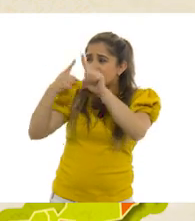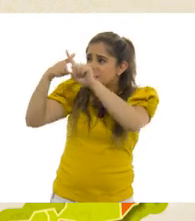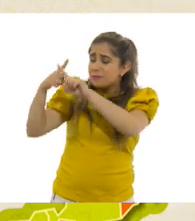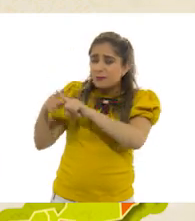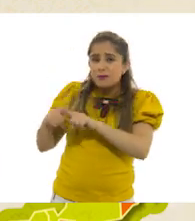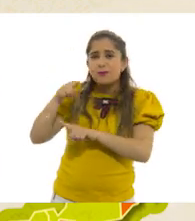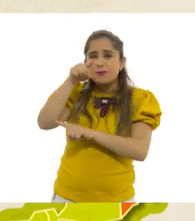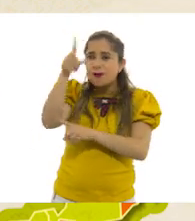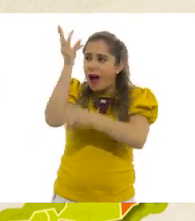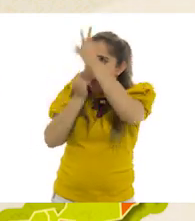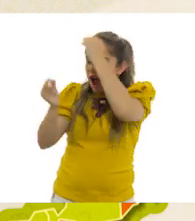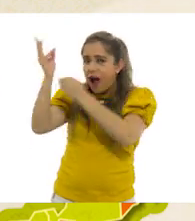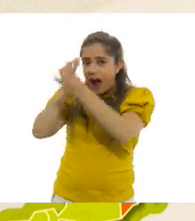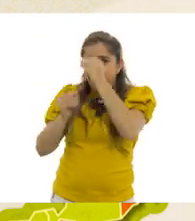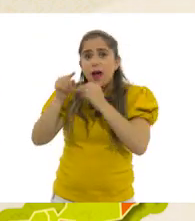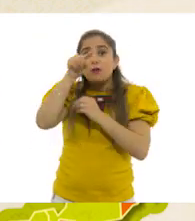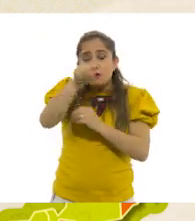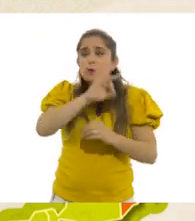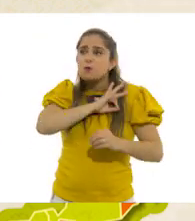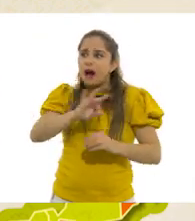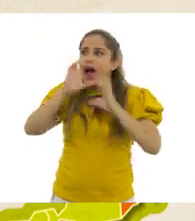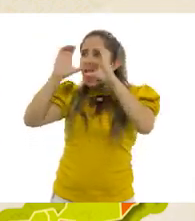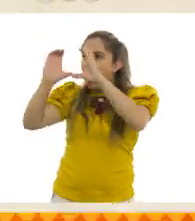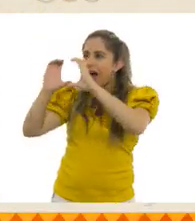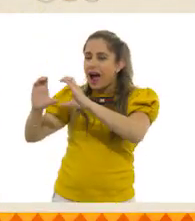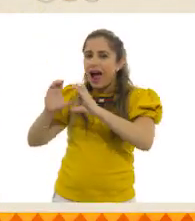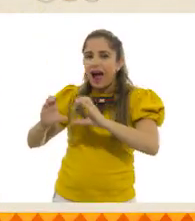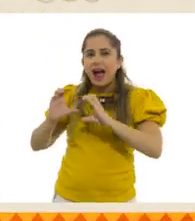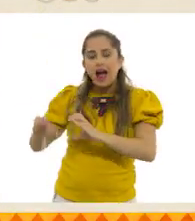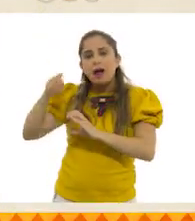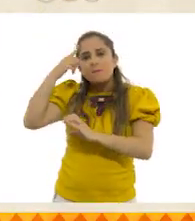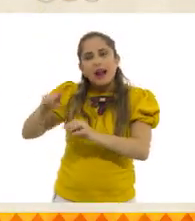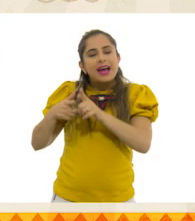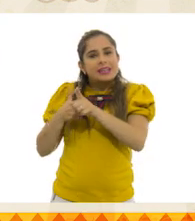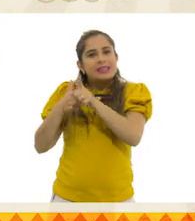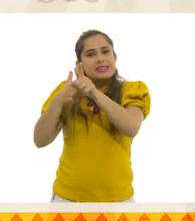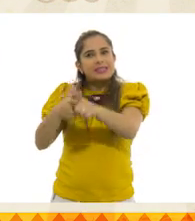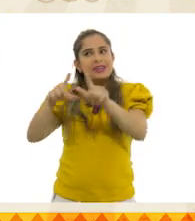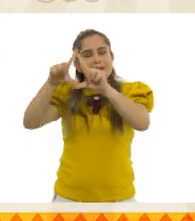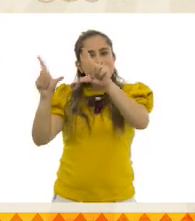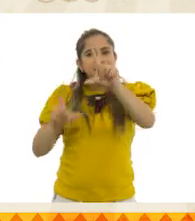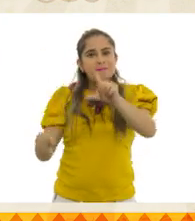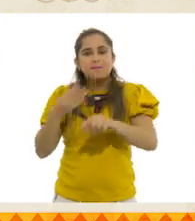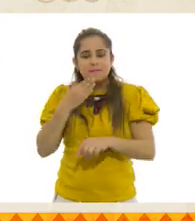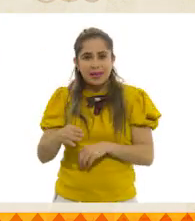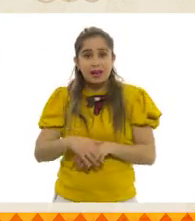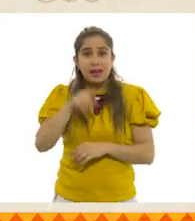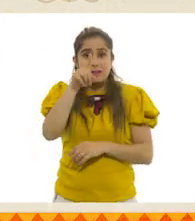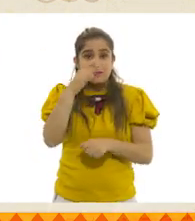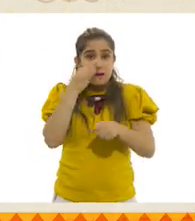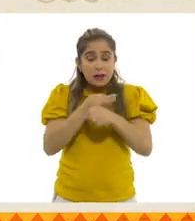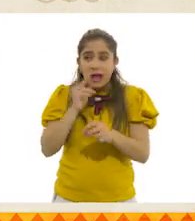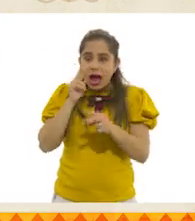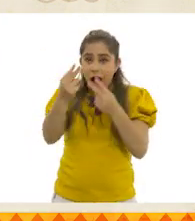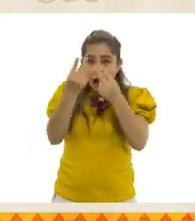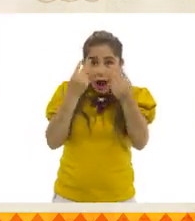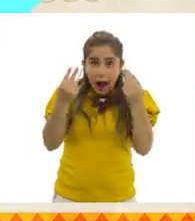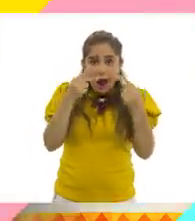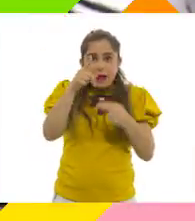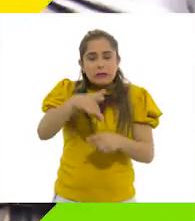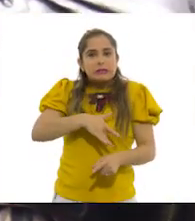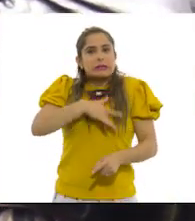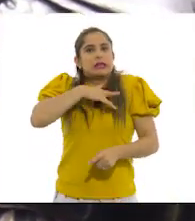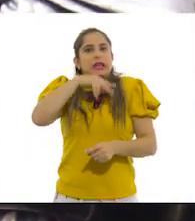hay que hacer para poder cuidarlo y que siga siendo grande. Estoy seguro que al haber visto este programa se sintieron inspirados por